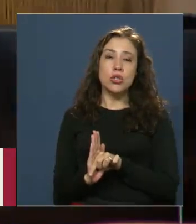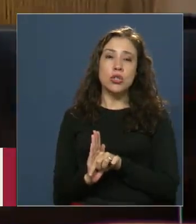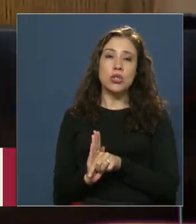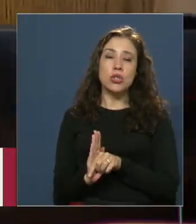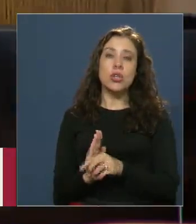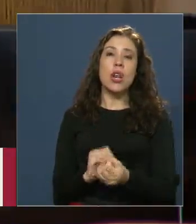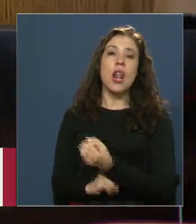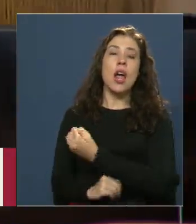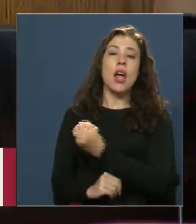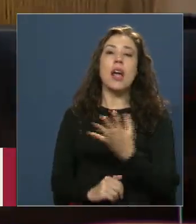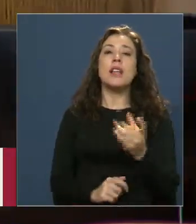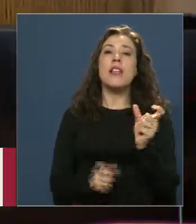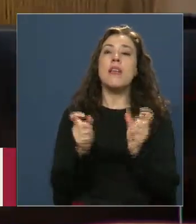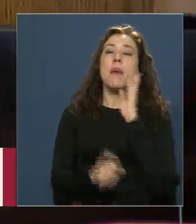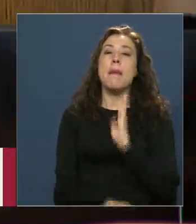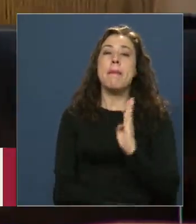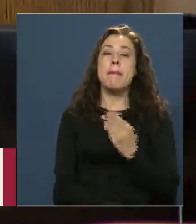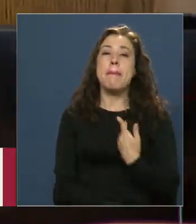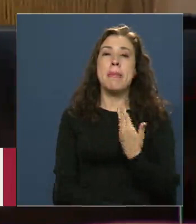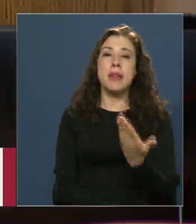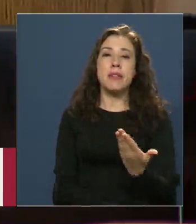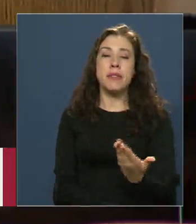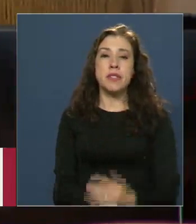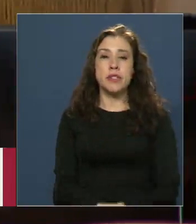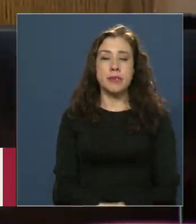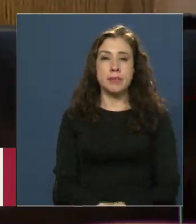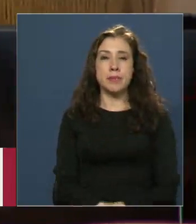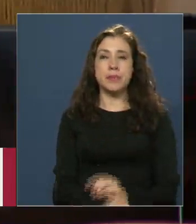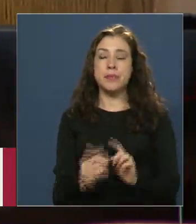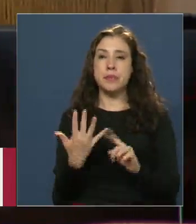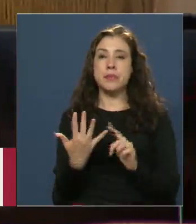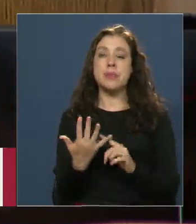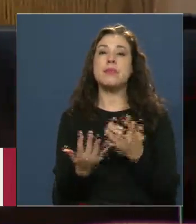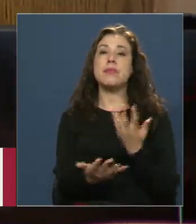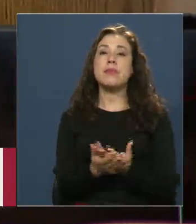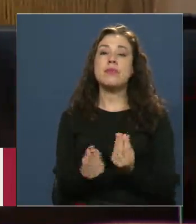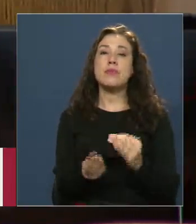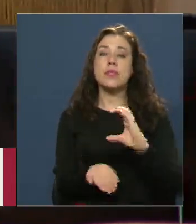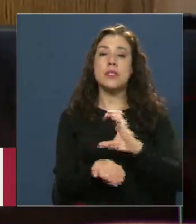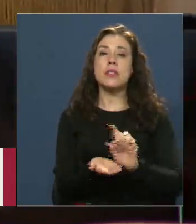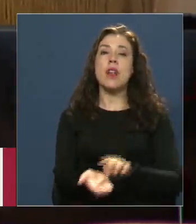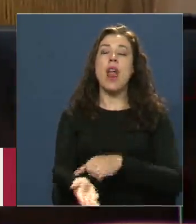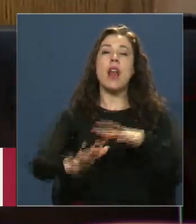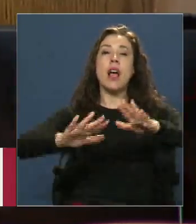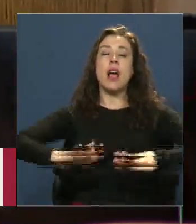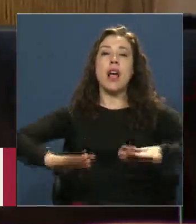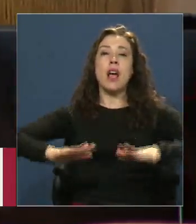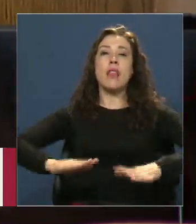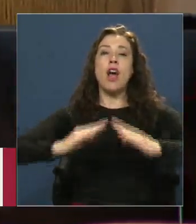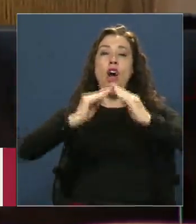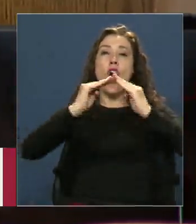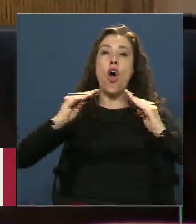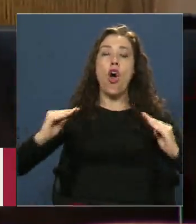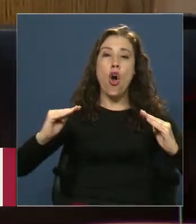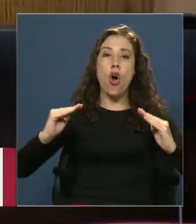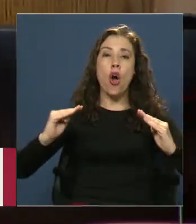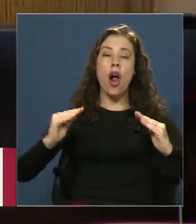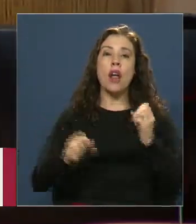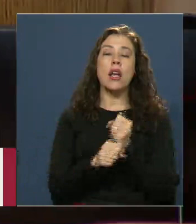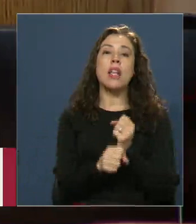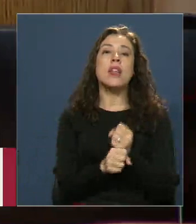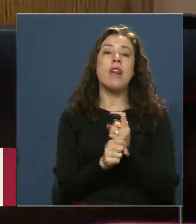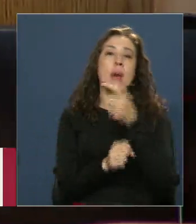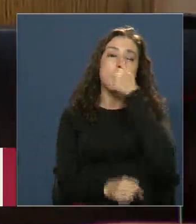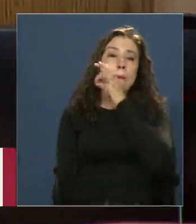considerablemente el número de beneficiarios. Y 5, la gran presencia de centros de larga estadía y hogares que operan en la